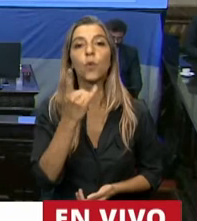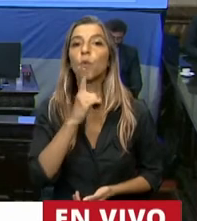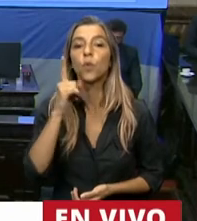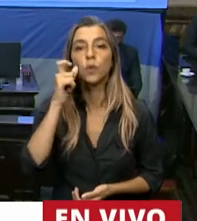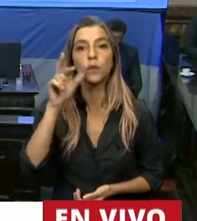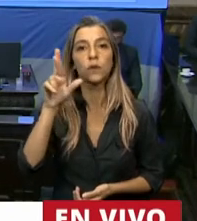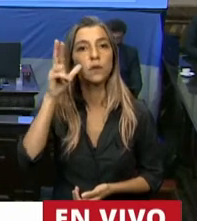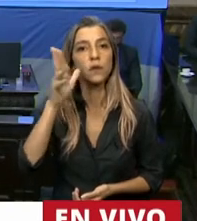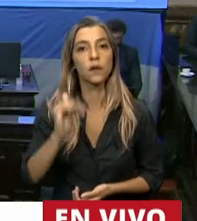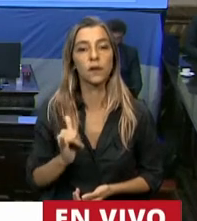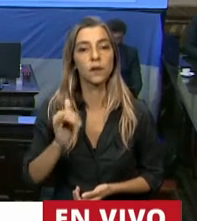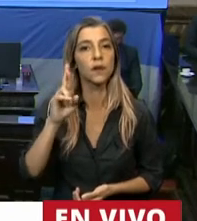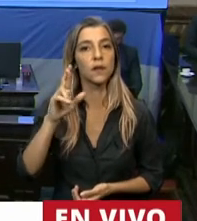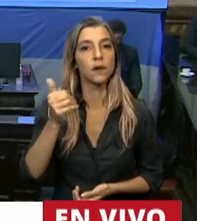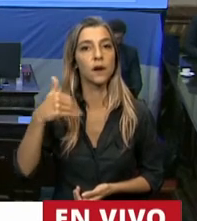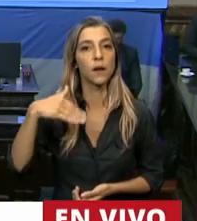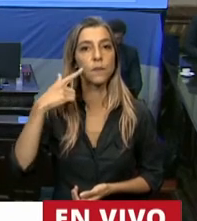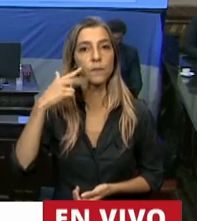Gutiérrez Ramiro.